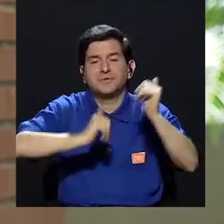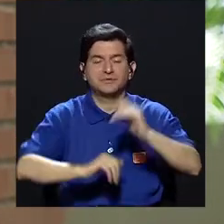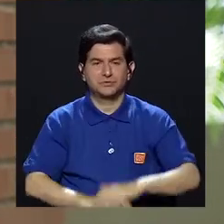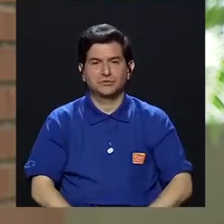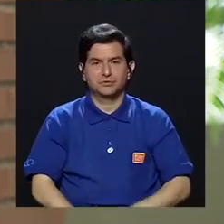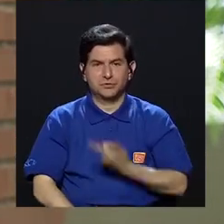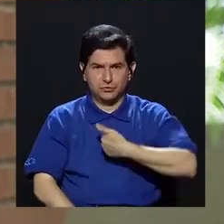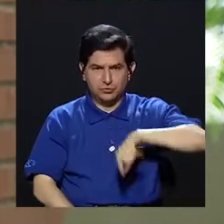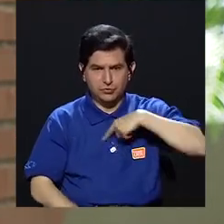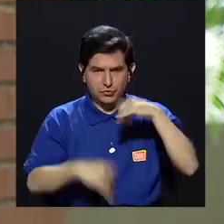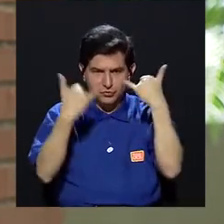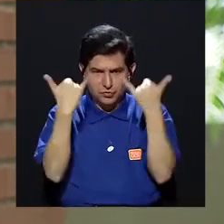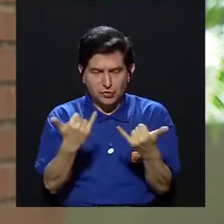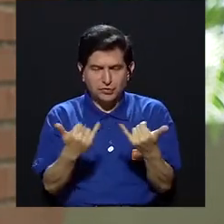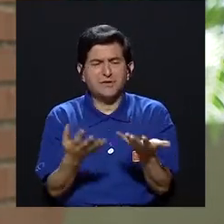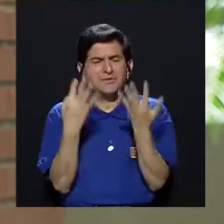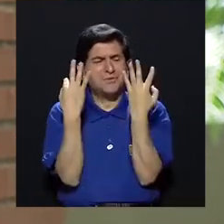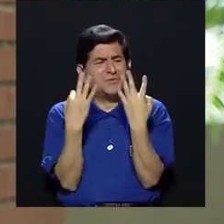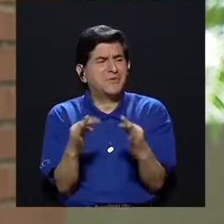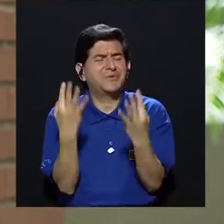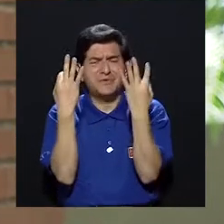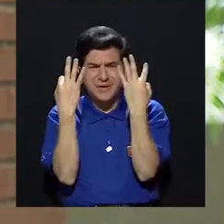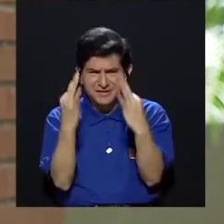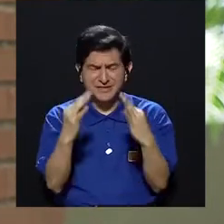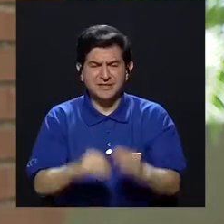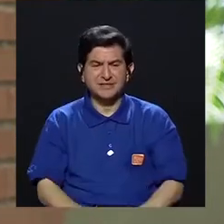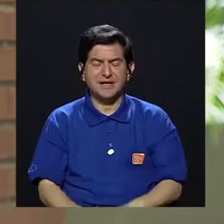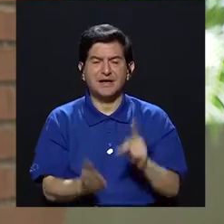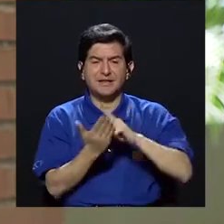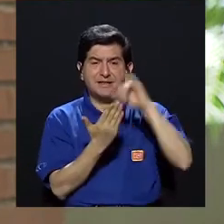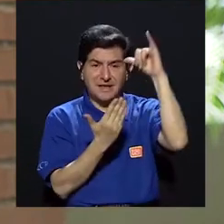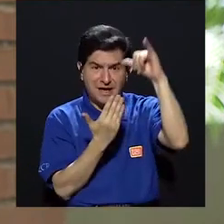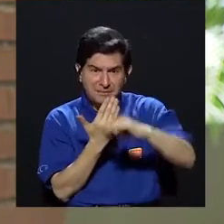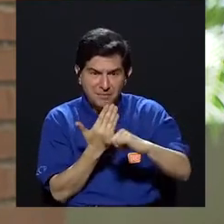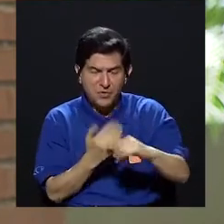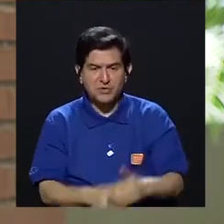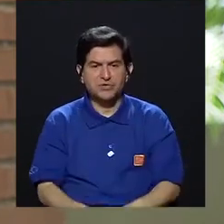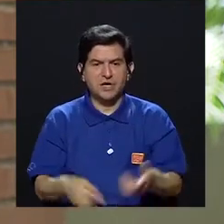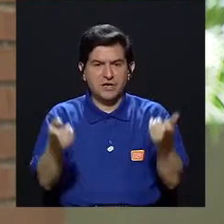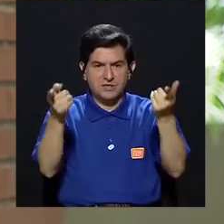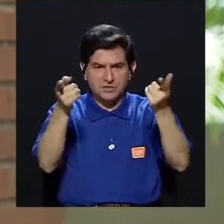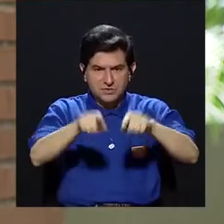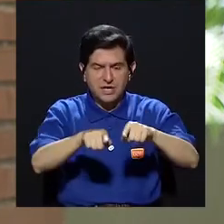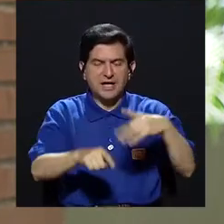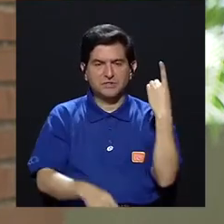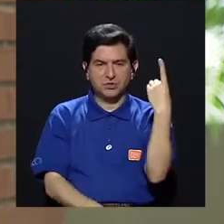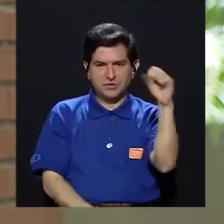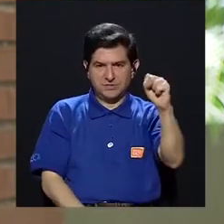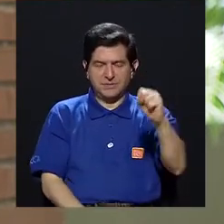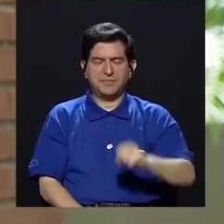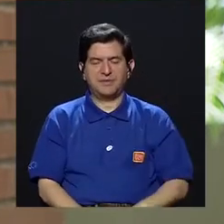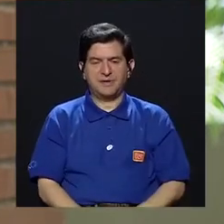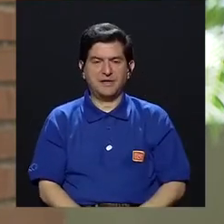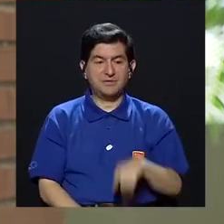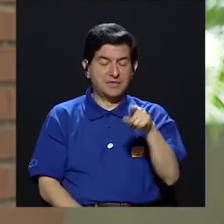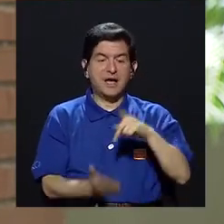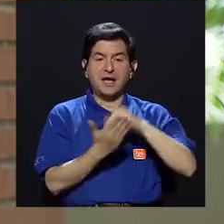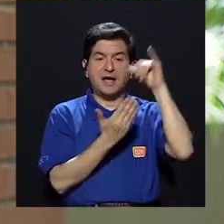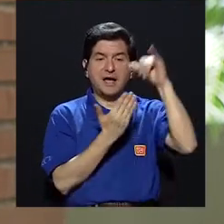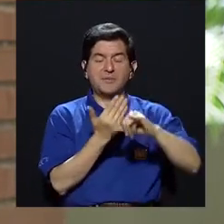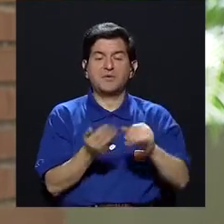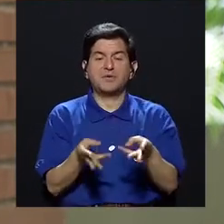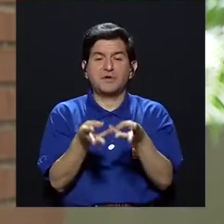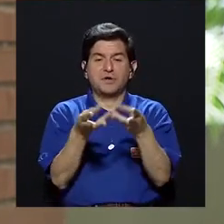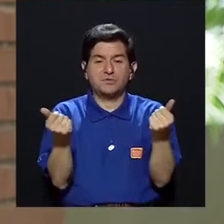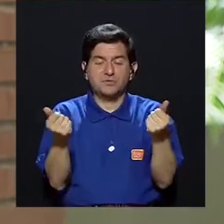Entonces, nosotros ahora estamos procurando que los proyectos, si es en el Cantón de Desamparados, es un proyecto que le